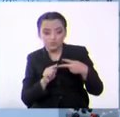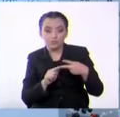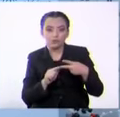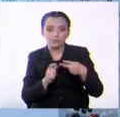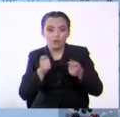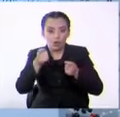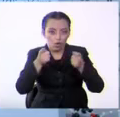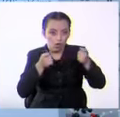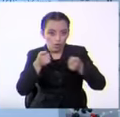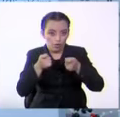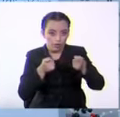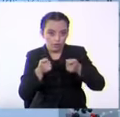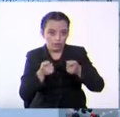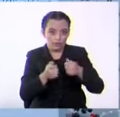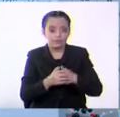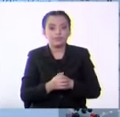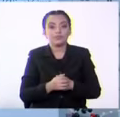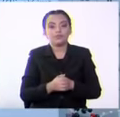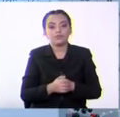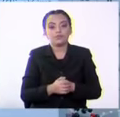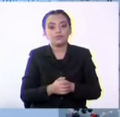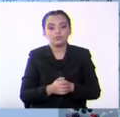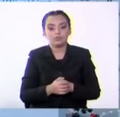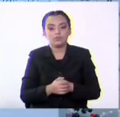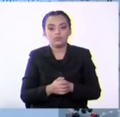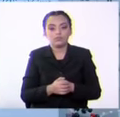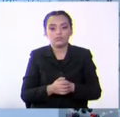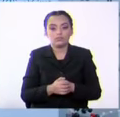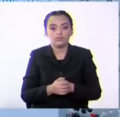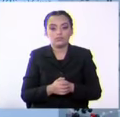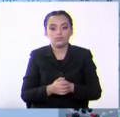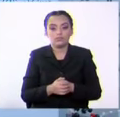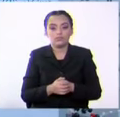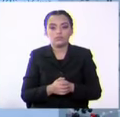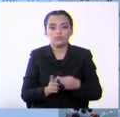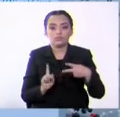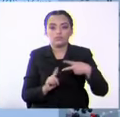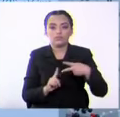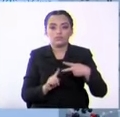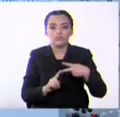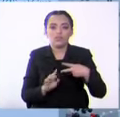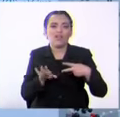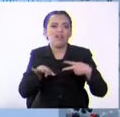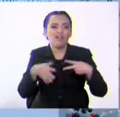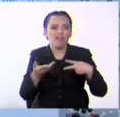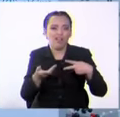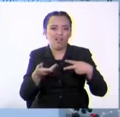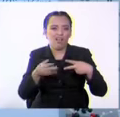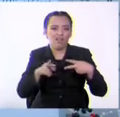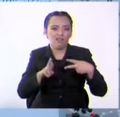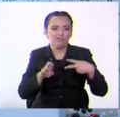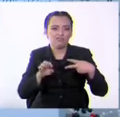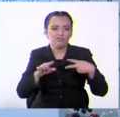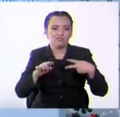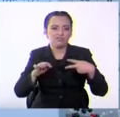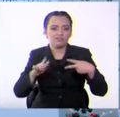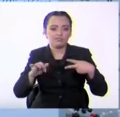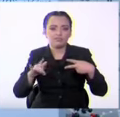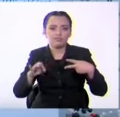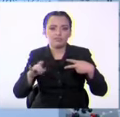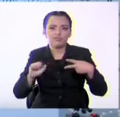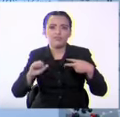tenga el ecosistema. Por decir algo, ¿qué factores de regulación puede tener el ecosistema?